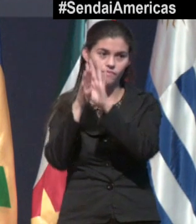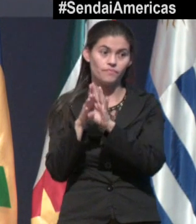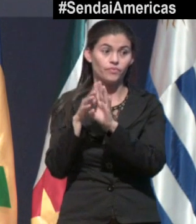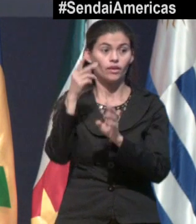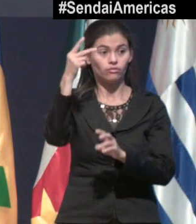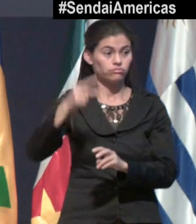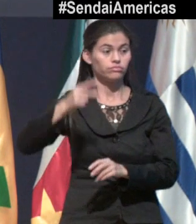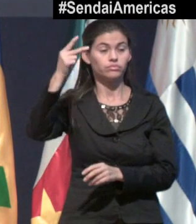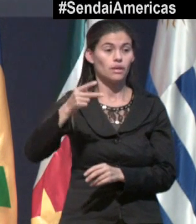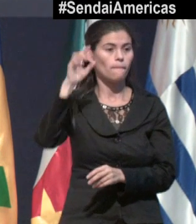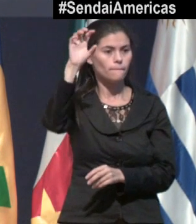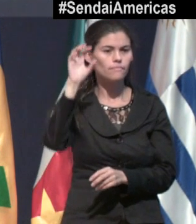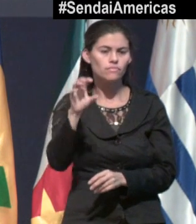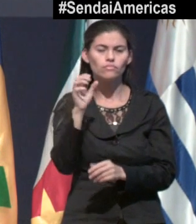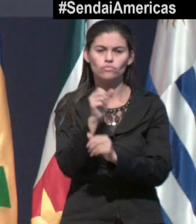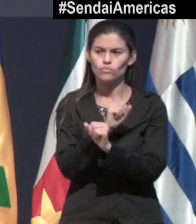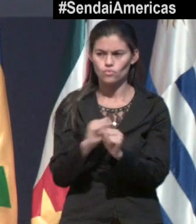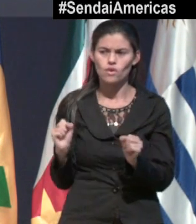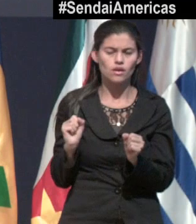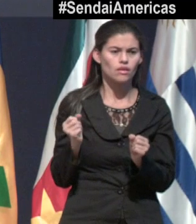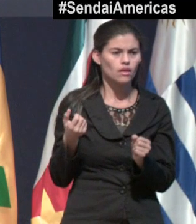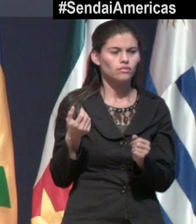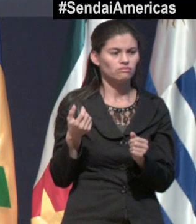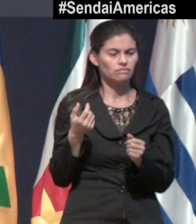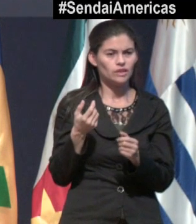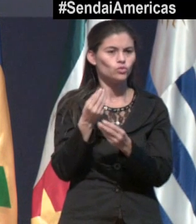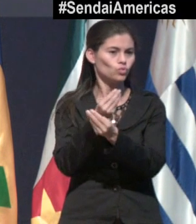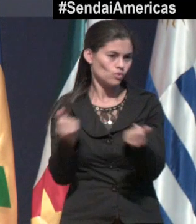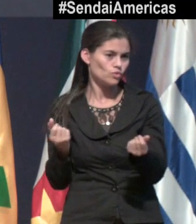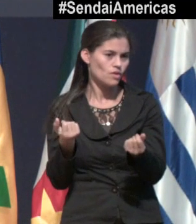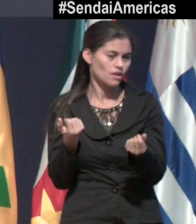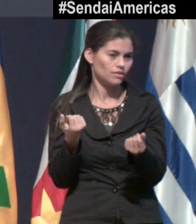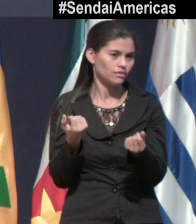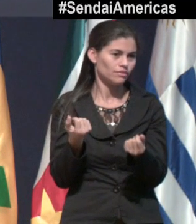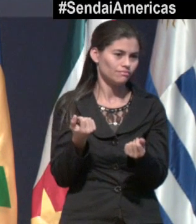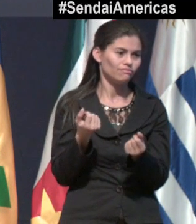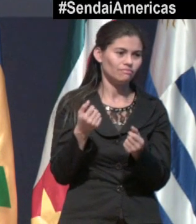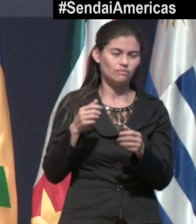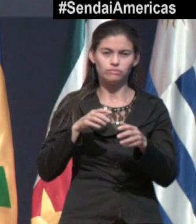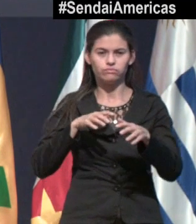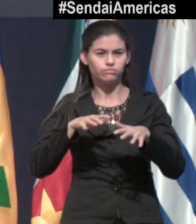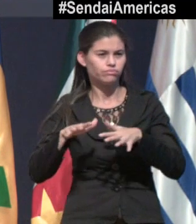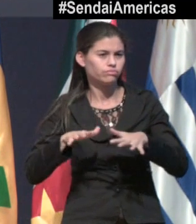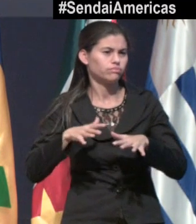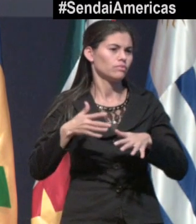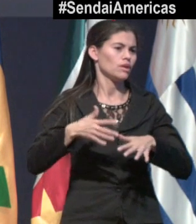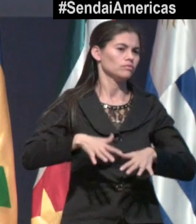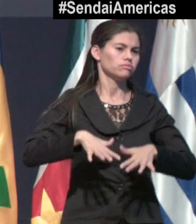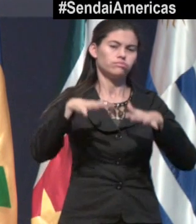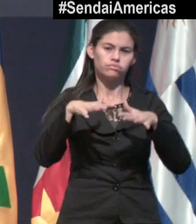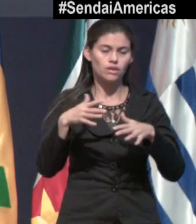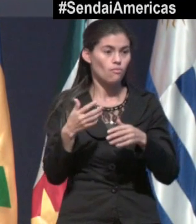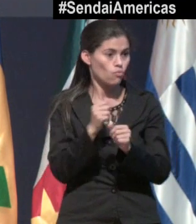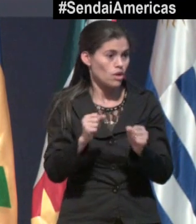que pueden absorber sin muchos problemas los impactos inclusive de desastres